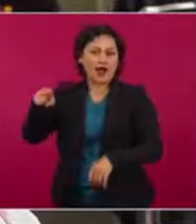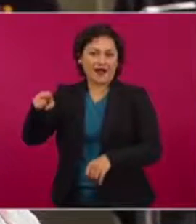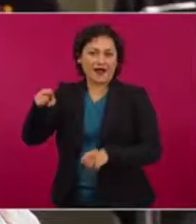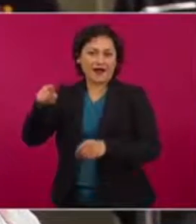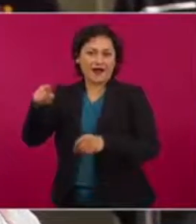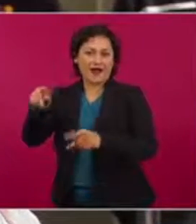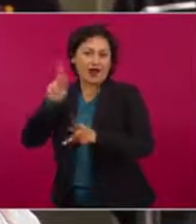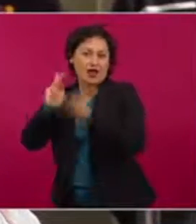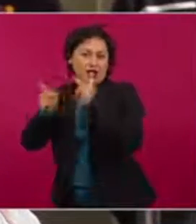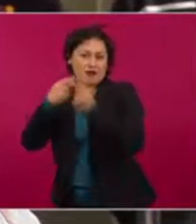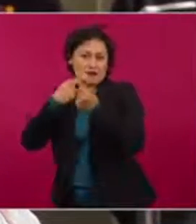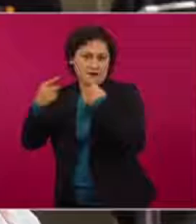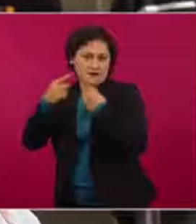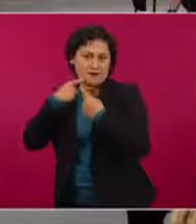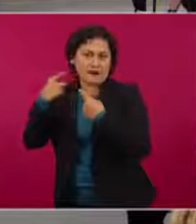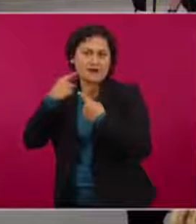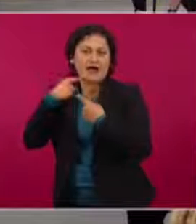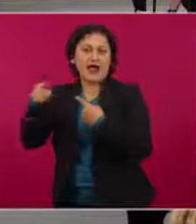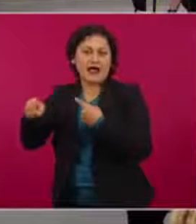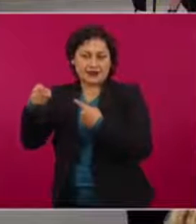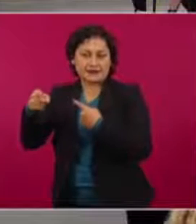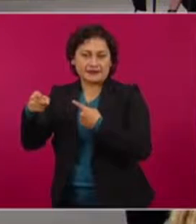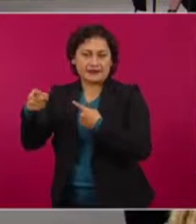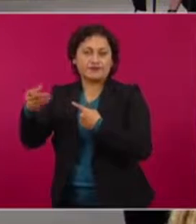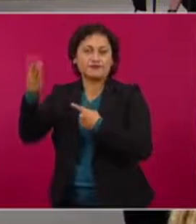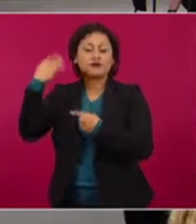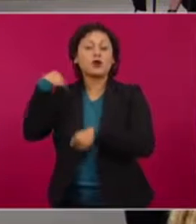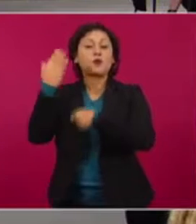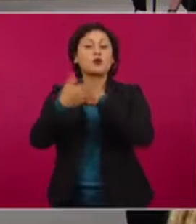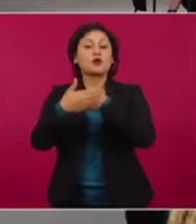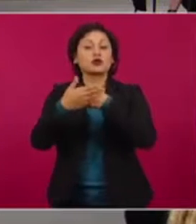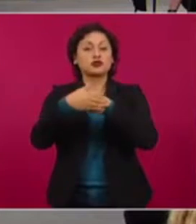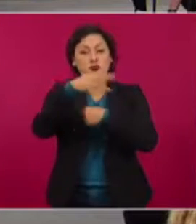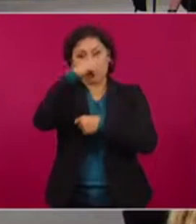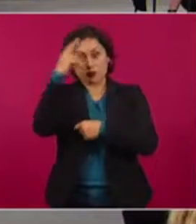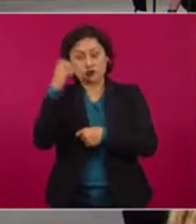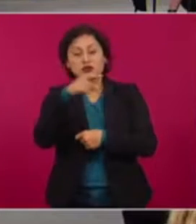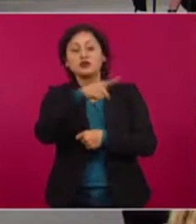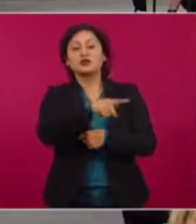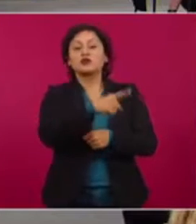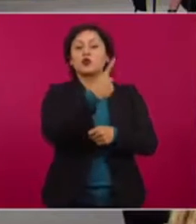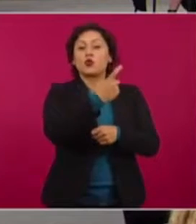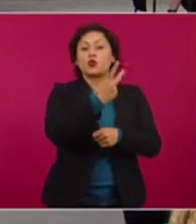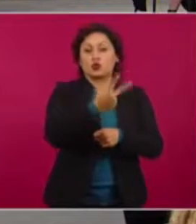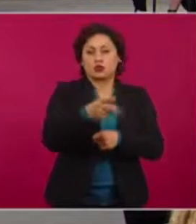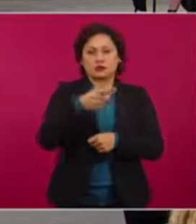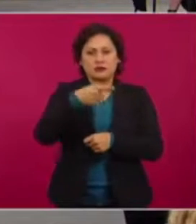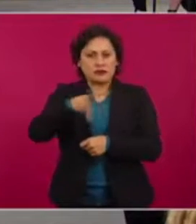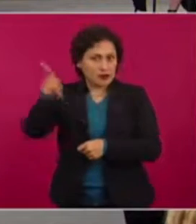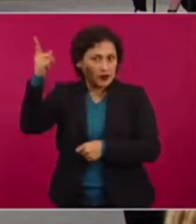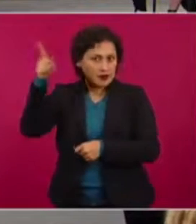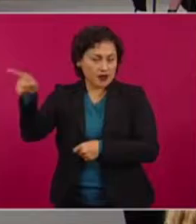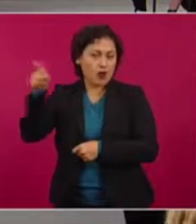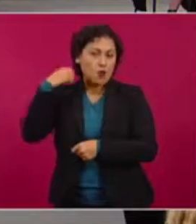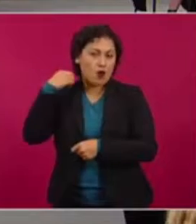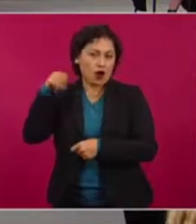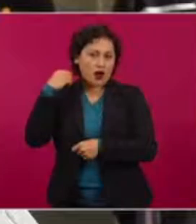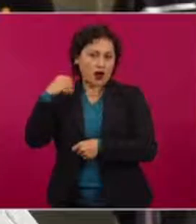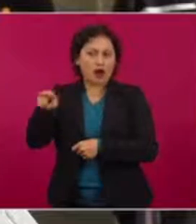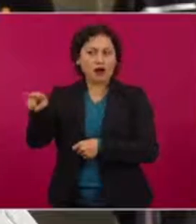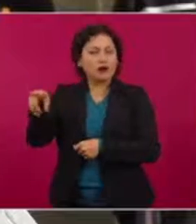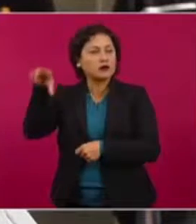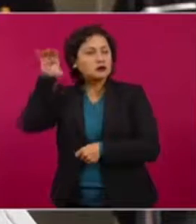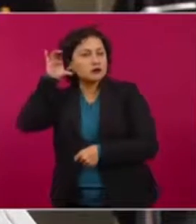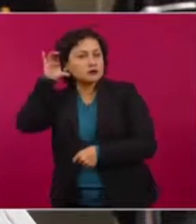ser en Hermosillo, el 1 y el 2, en Oaxaca, las experiencias que contaban los